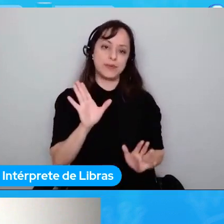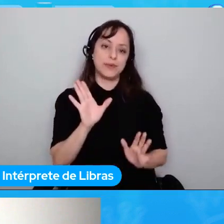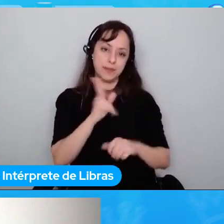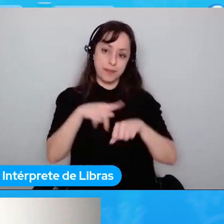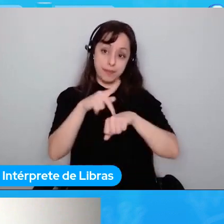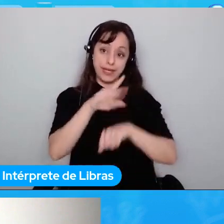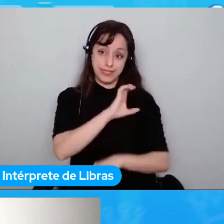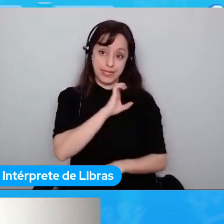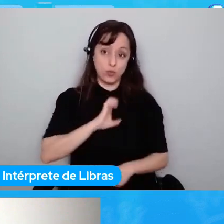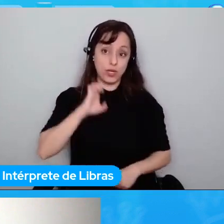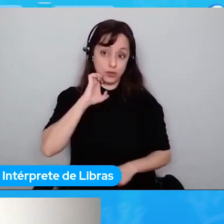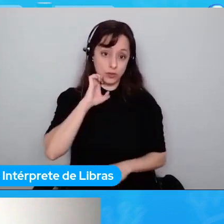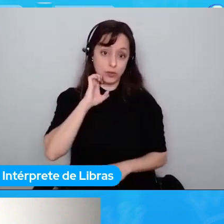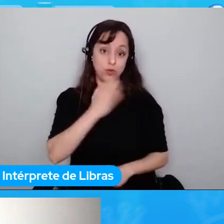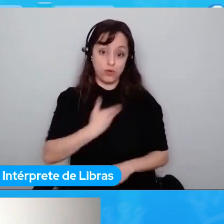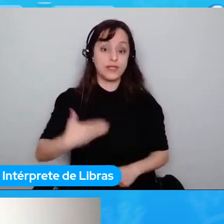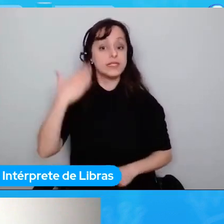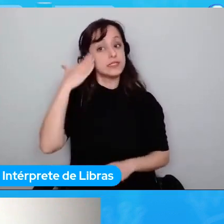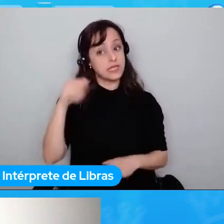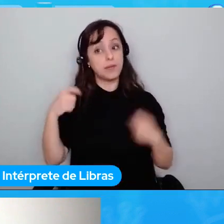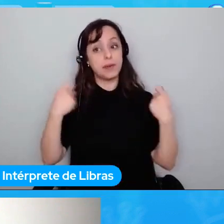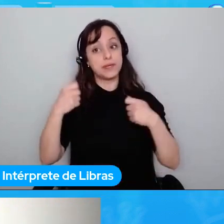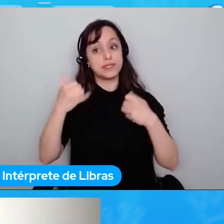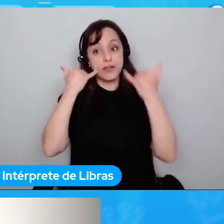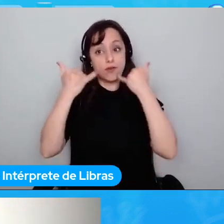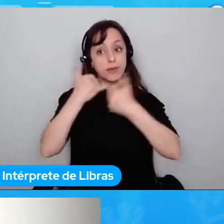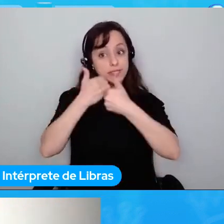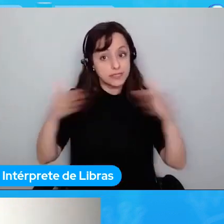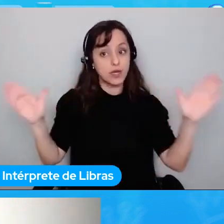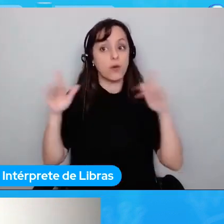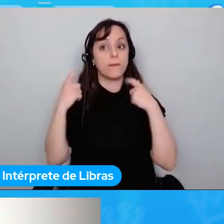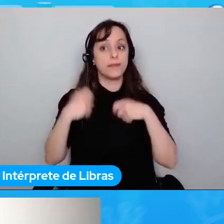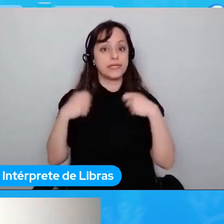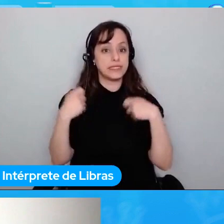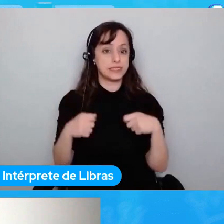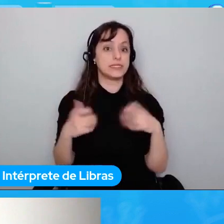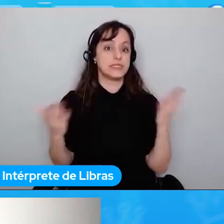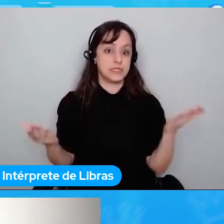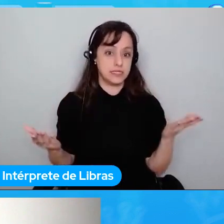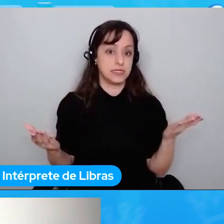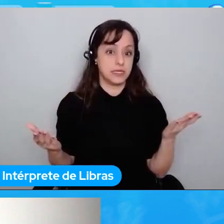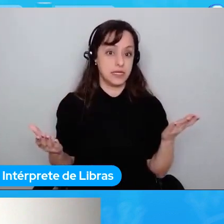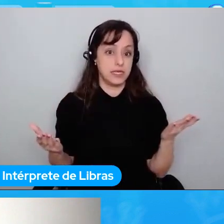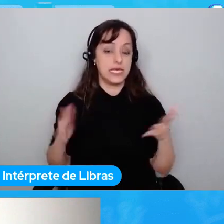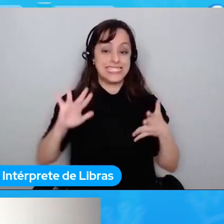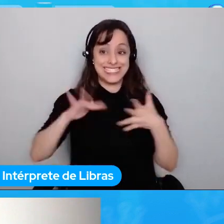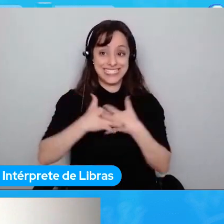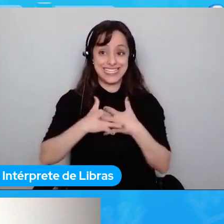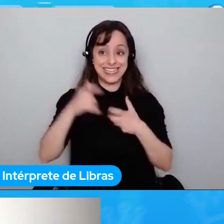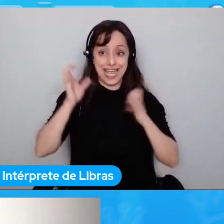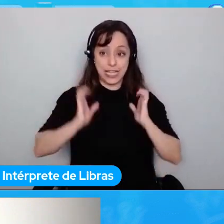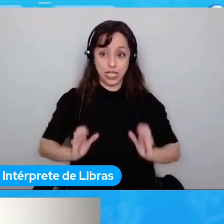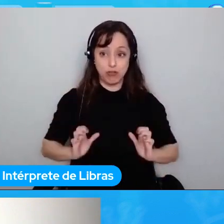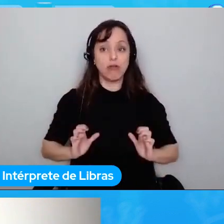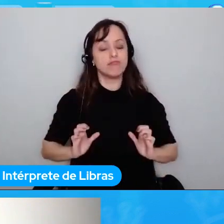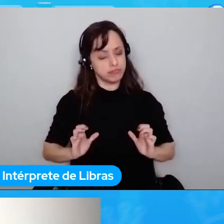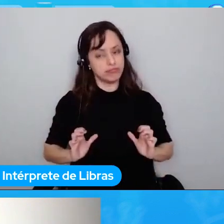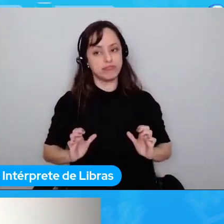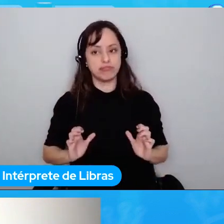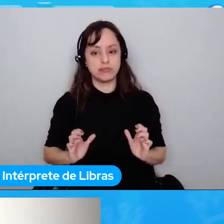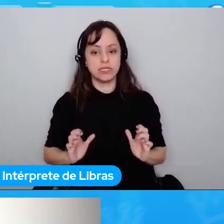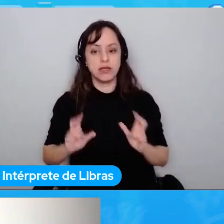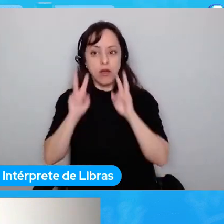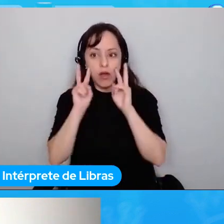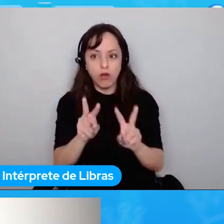entidades públicas, saben que tienen que estar ahí, saben que tienen que publicarlo, saben que la ciudadanía se va a beneficiar y están tomando las acciones necesarias